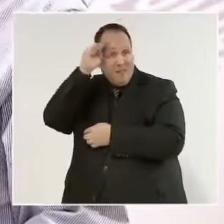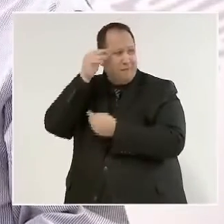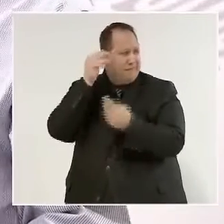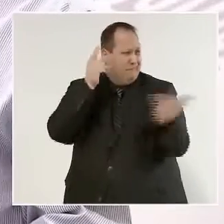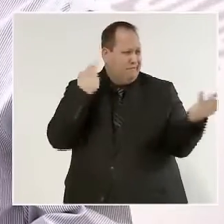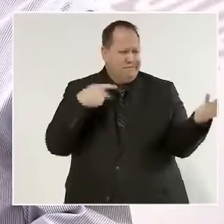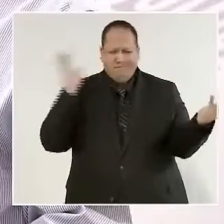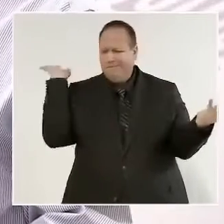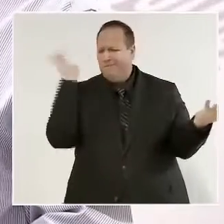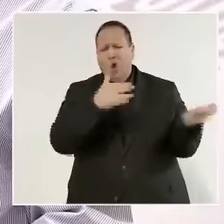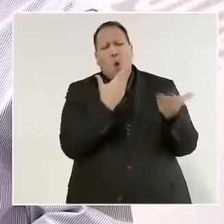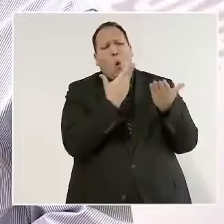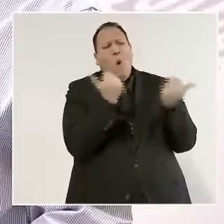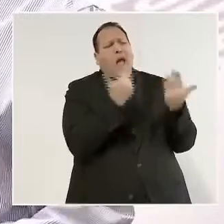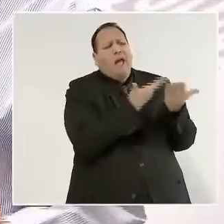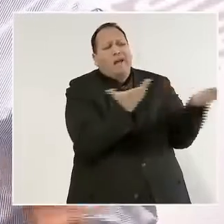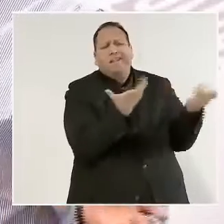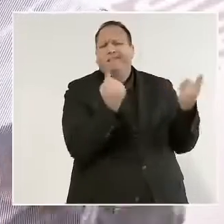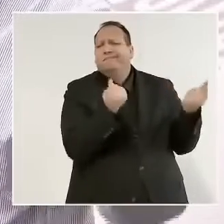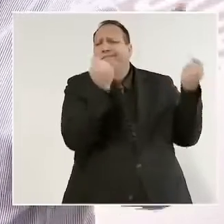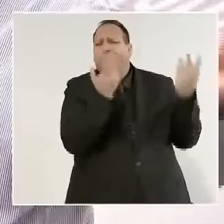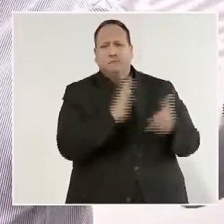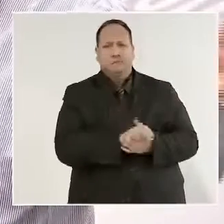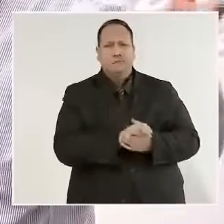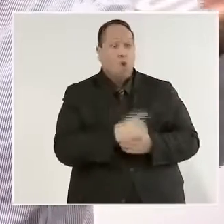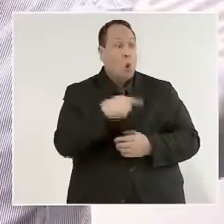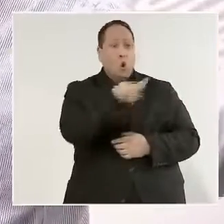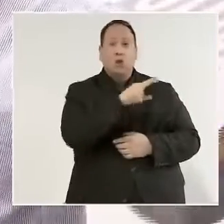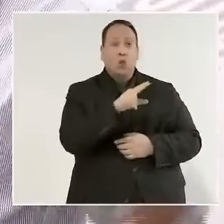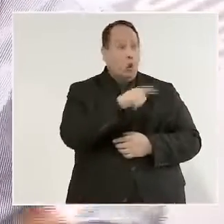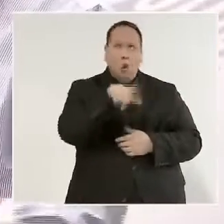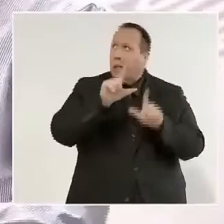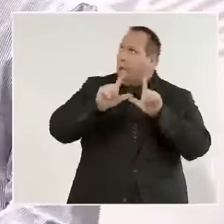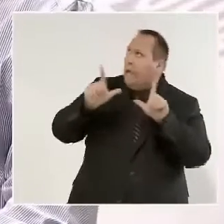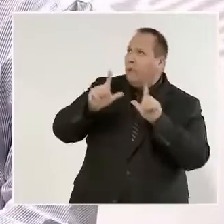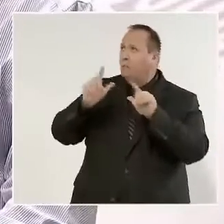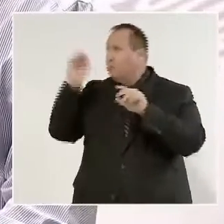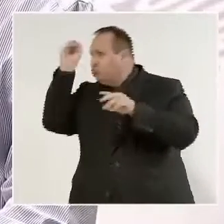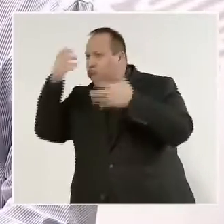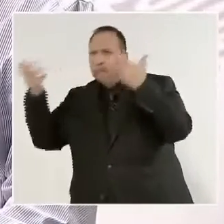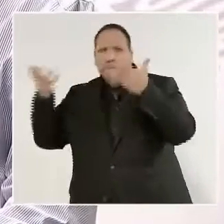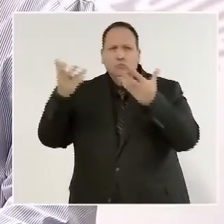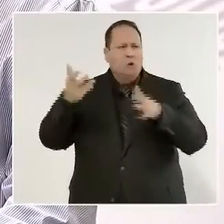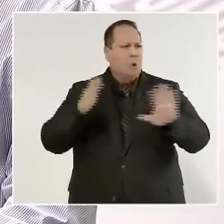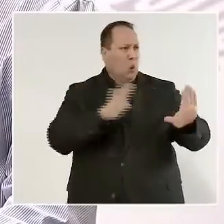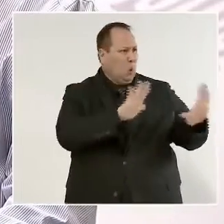existe o que el pueblo no está preparado para la democracia.